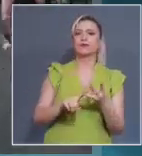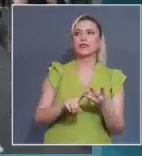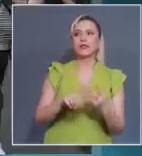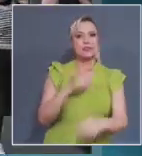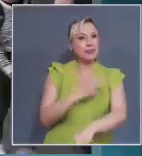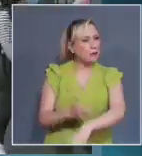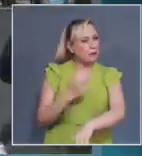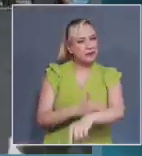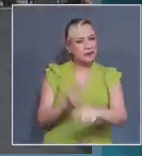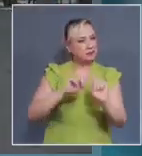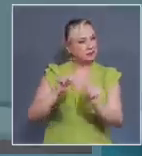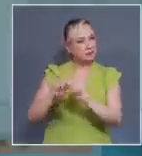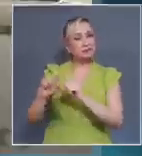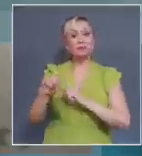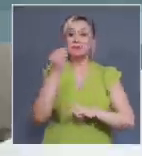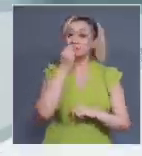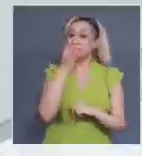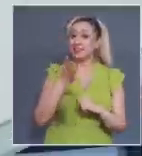Citlali Pérez.